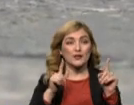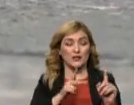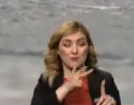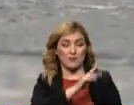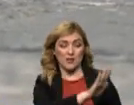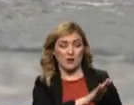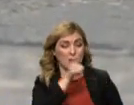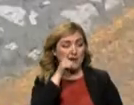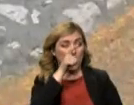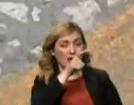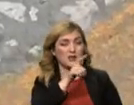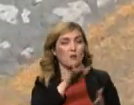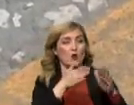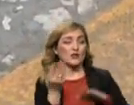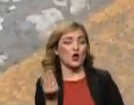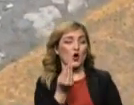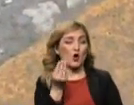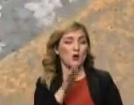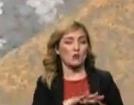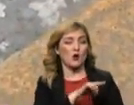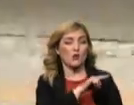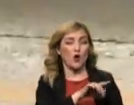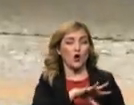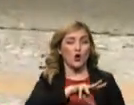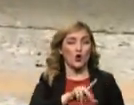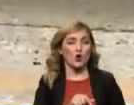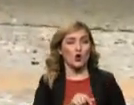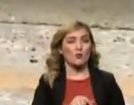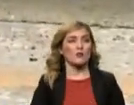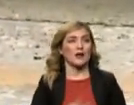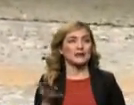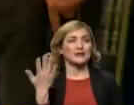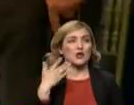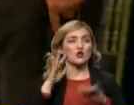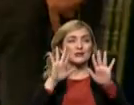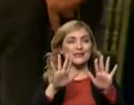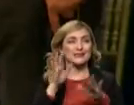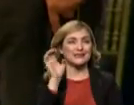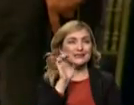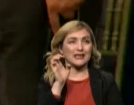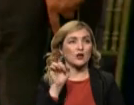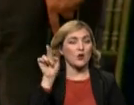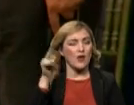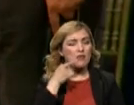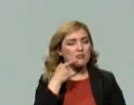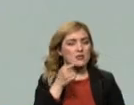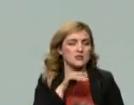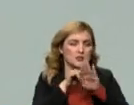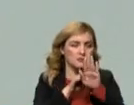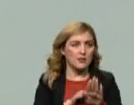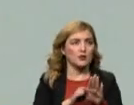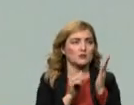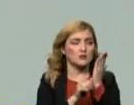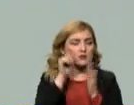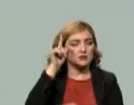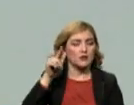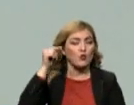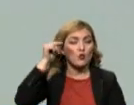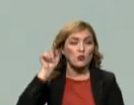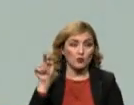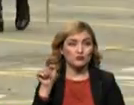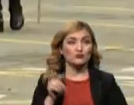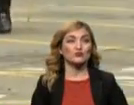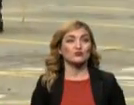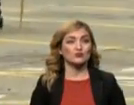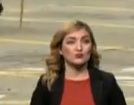adolescente acusado de robos en la avenida Juan Tancamarengo el pasado 10 de enero. Carrillo aseguró tener el respaldo de la ministra de Gobierno María